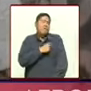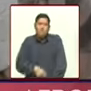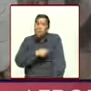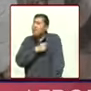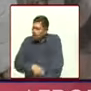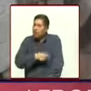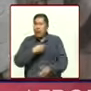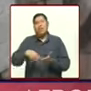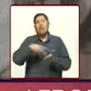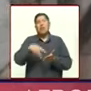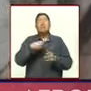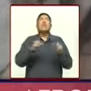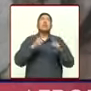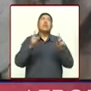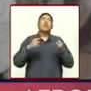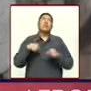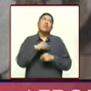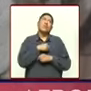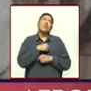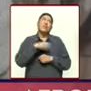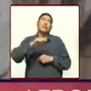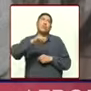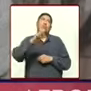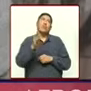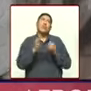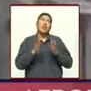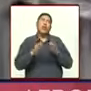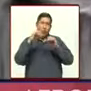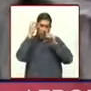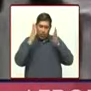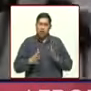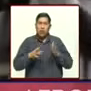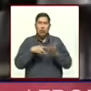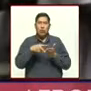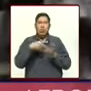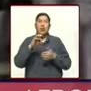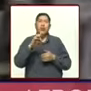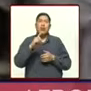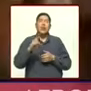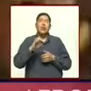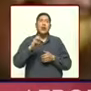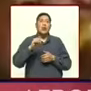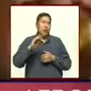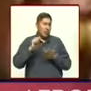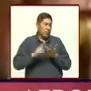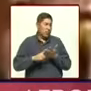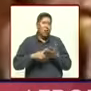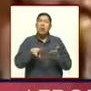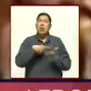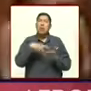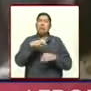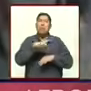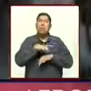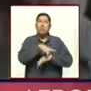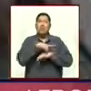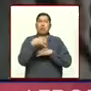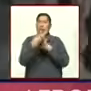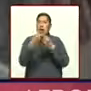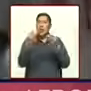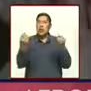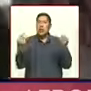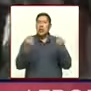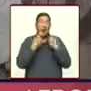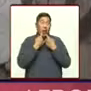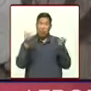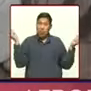¿no? La danza, pero como afrobolivianos también tenemos otros bailes, por ejemplo, la semba, el baile de tierra, que tal vez a veces por